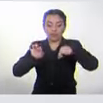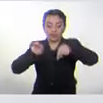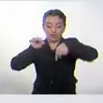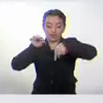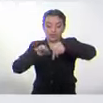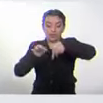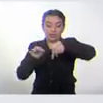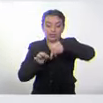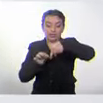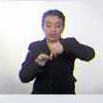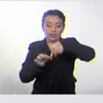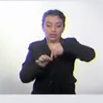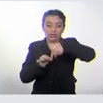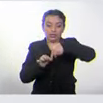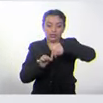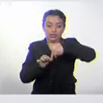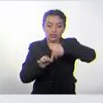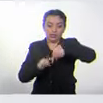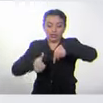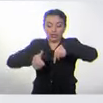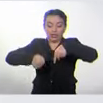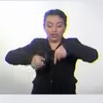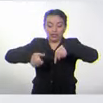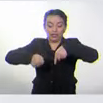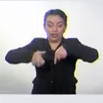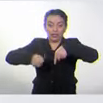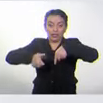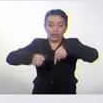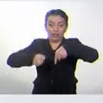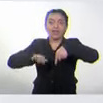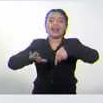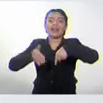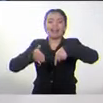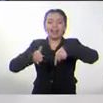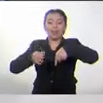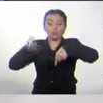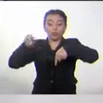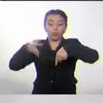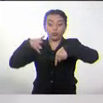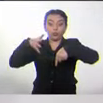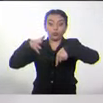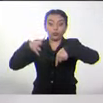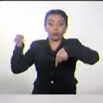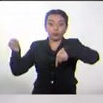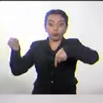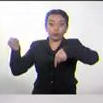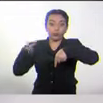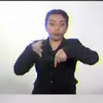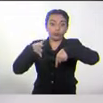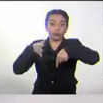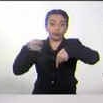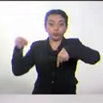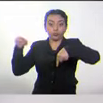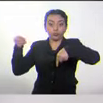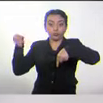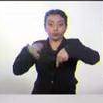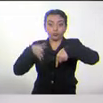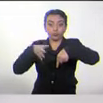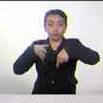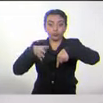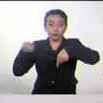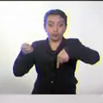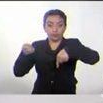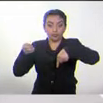ocasión un switch. Ya tenemos la conexión para el switch. Nuestro circuito necesita que